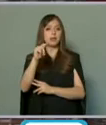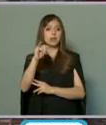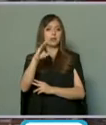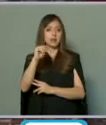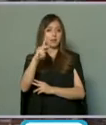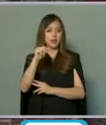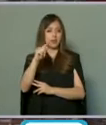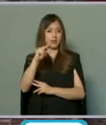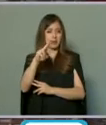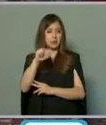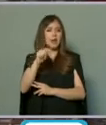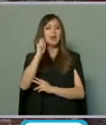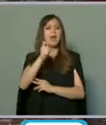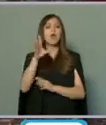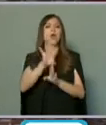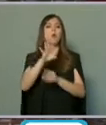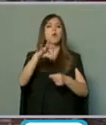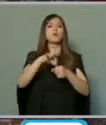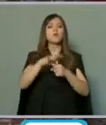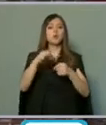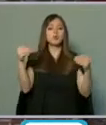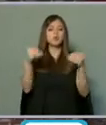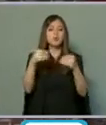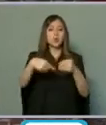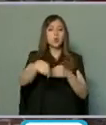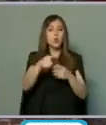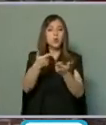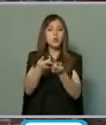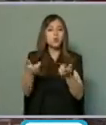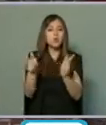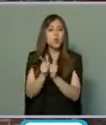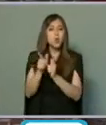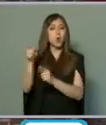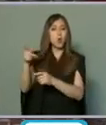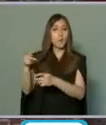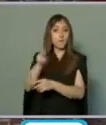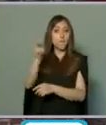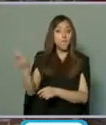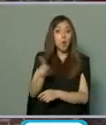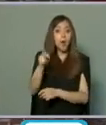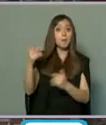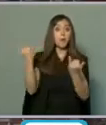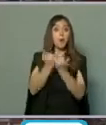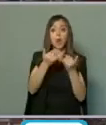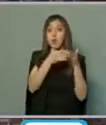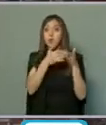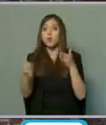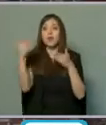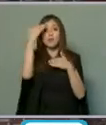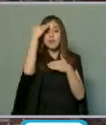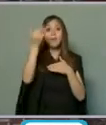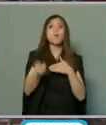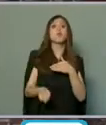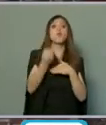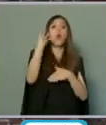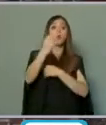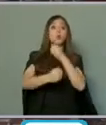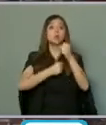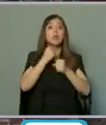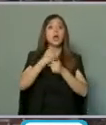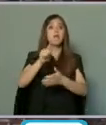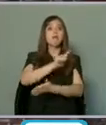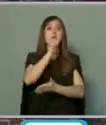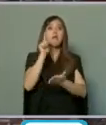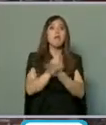elecciones pequeñas, como les decía en este caso, de pueblos originarios, que ellos no están sometidos a un plazo temporal, a una especie de legalidad en